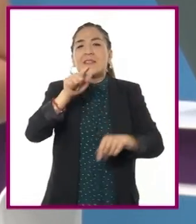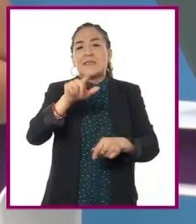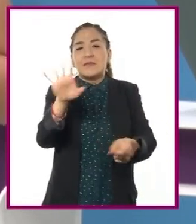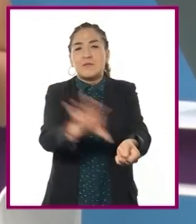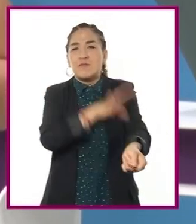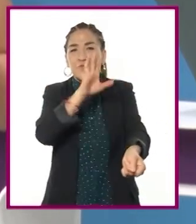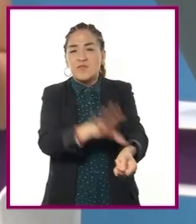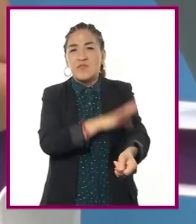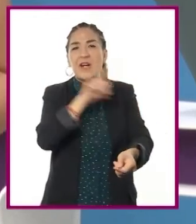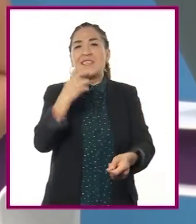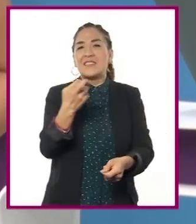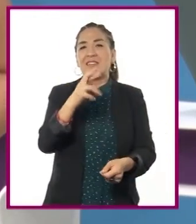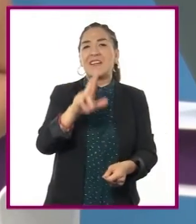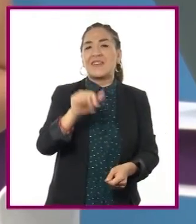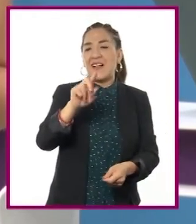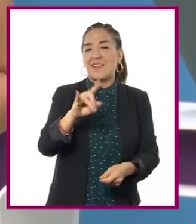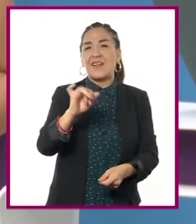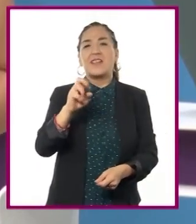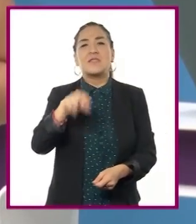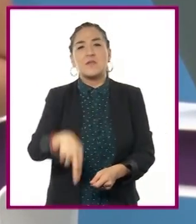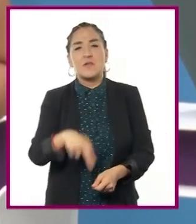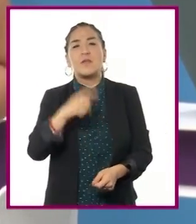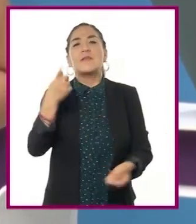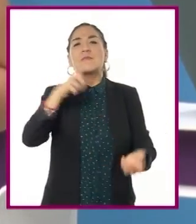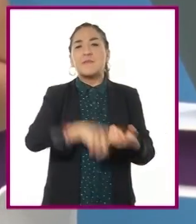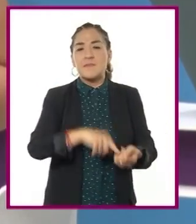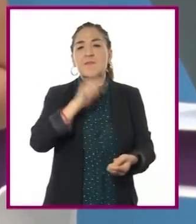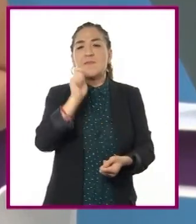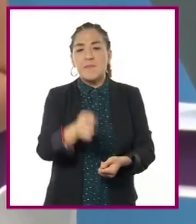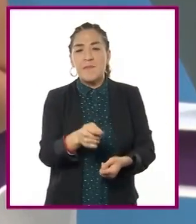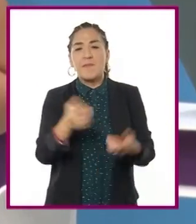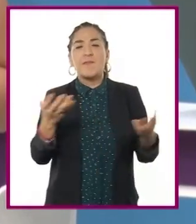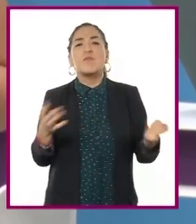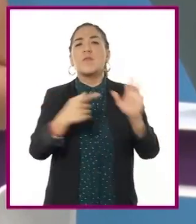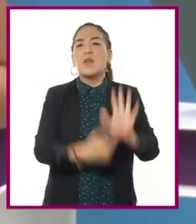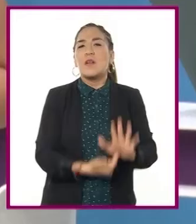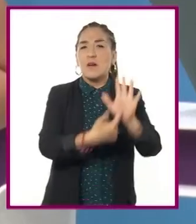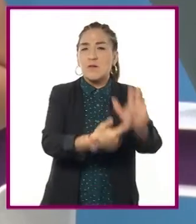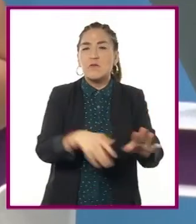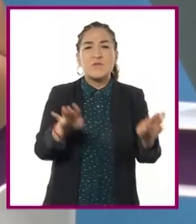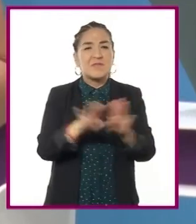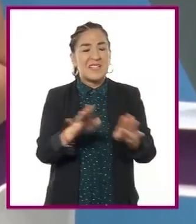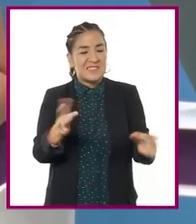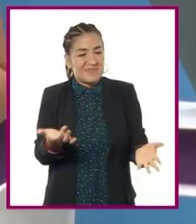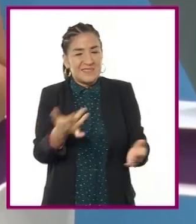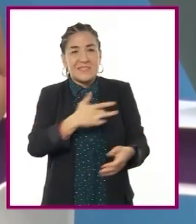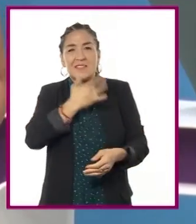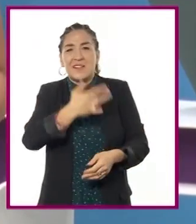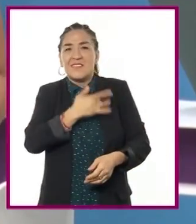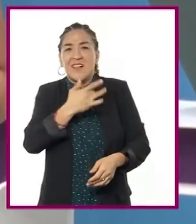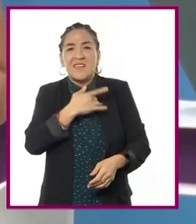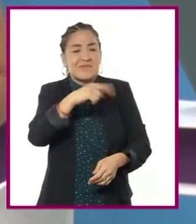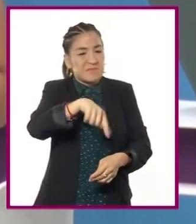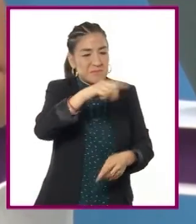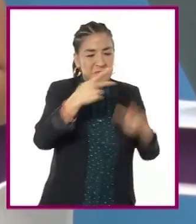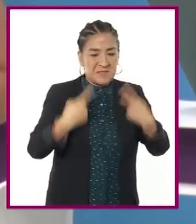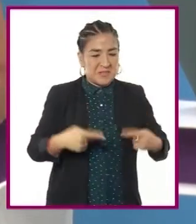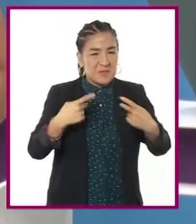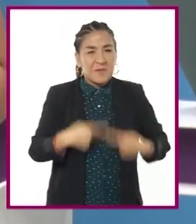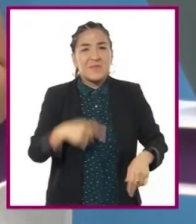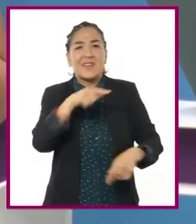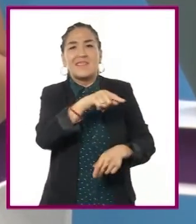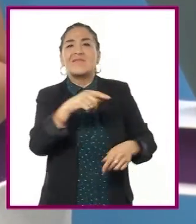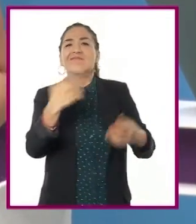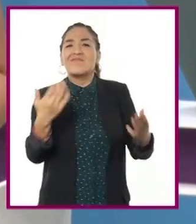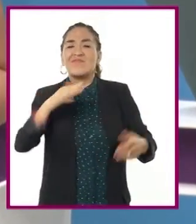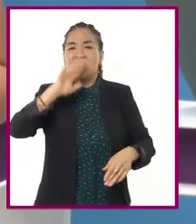radiación. Dio directrices de salud ambiguas y mostraba insensibilidad hacia la población más afectada.